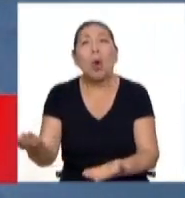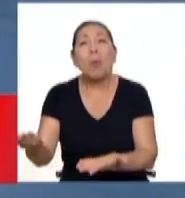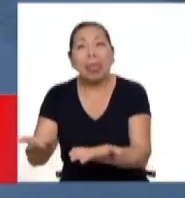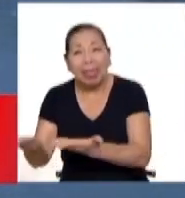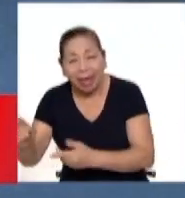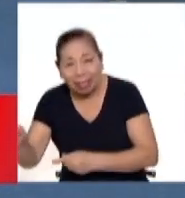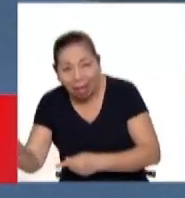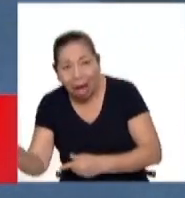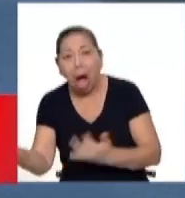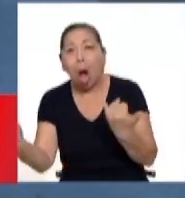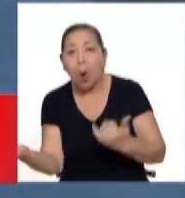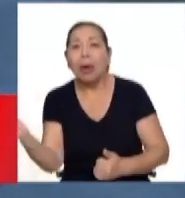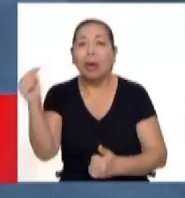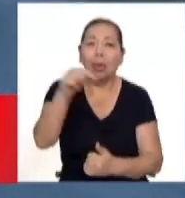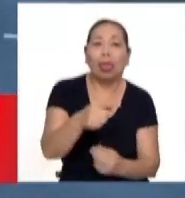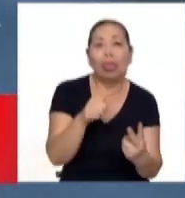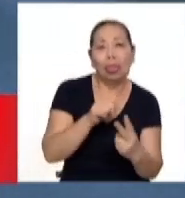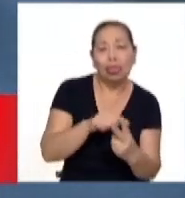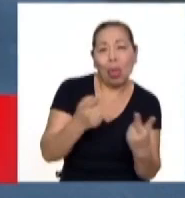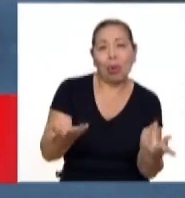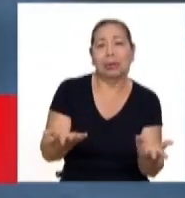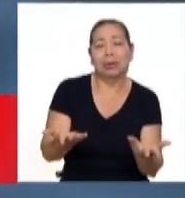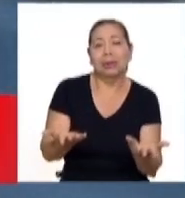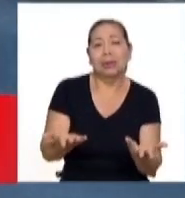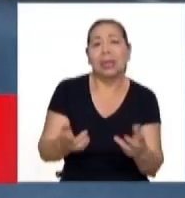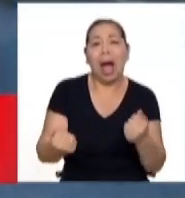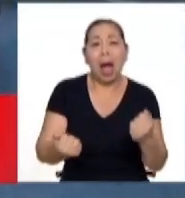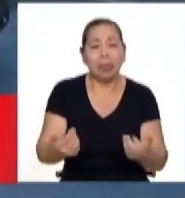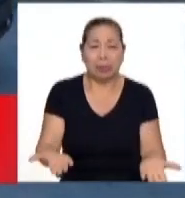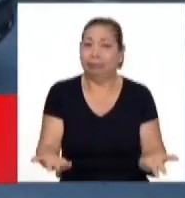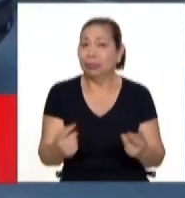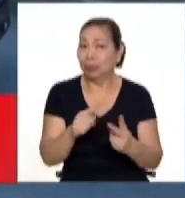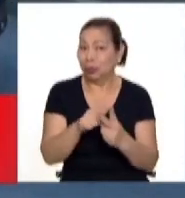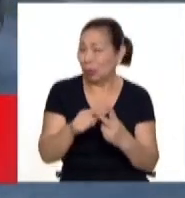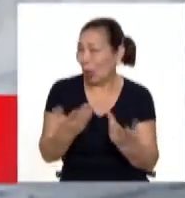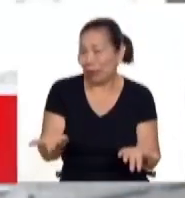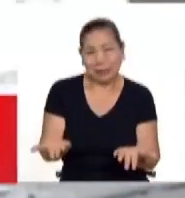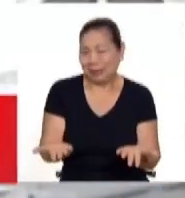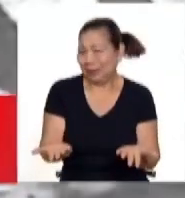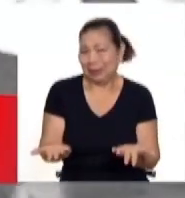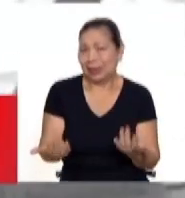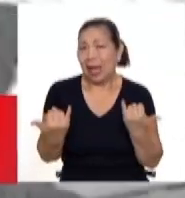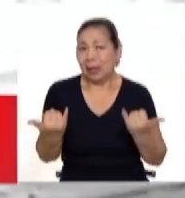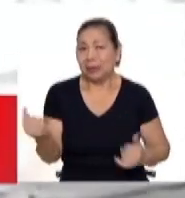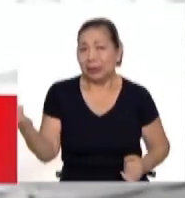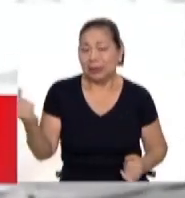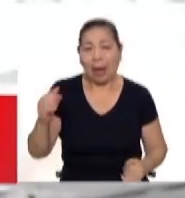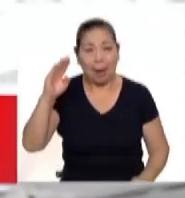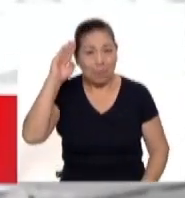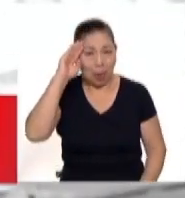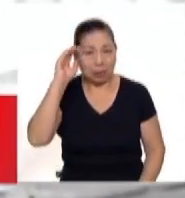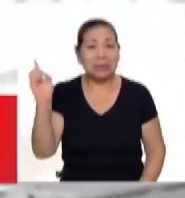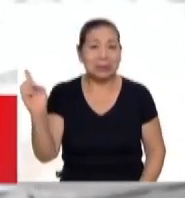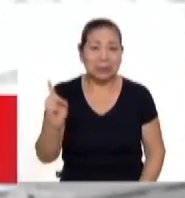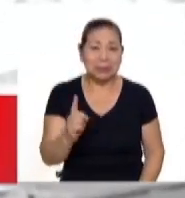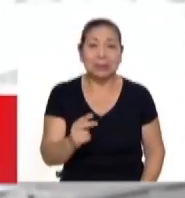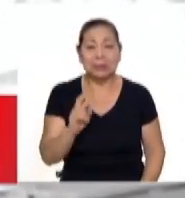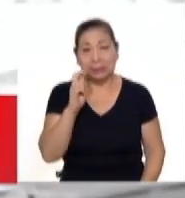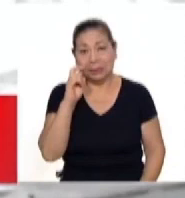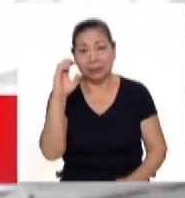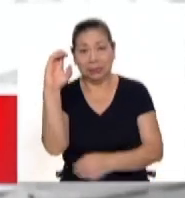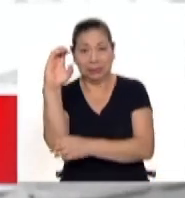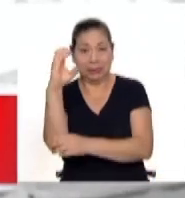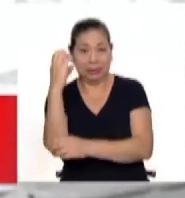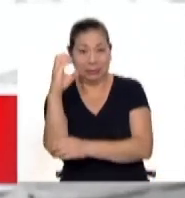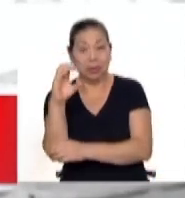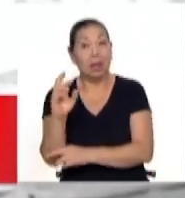negocio como ahora en su vivienda. Claramente es una amenaza, ¿no? Y vemos que en estos momentos está la Policía Nacional y tenemos las cámaras